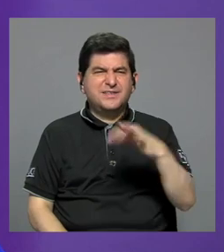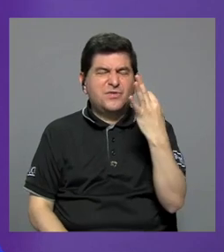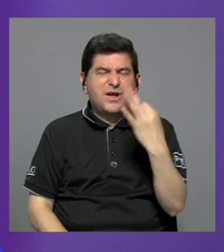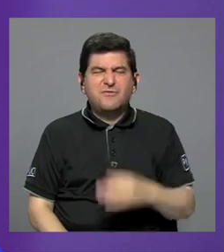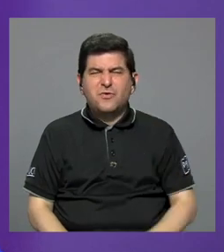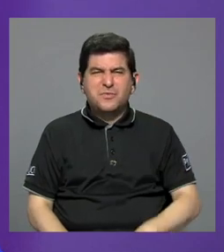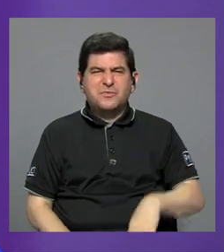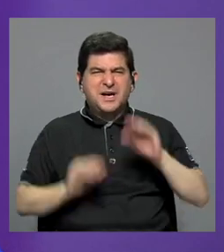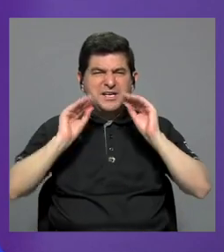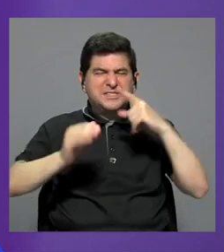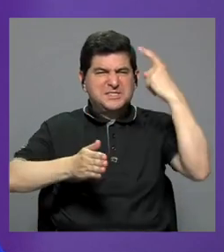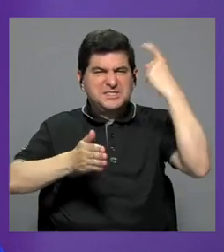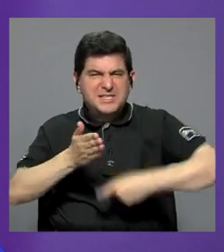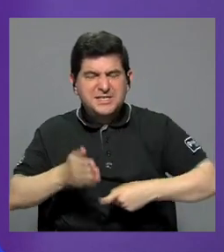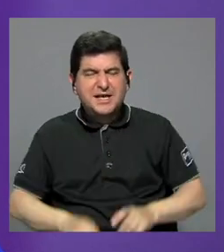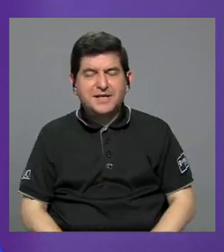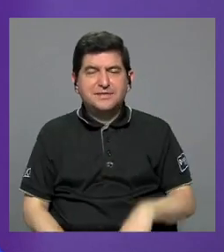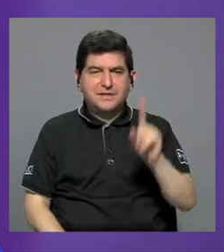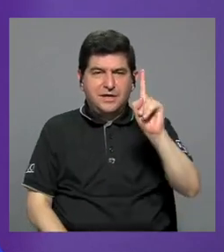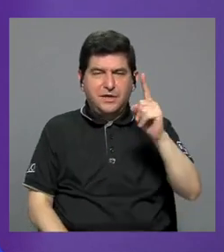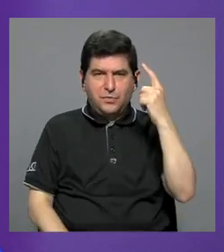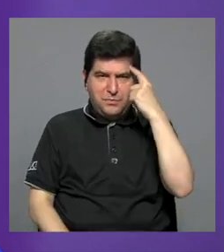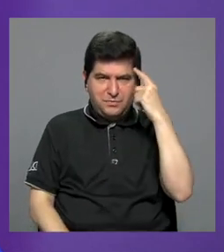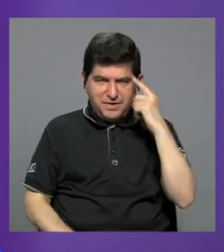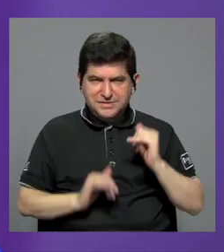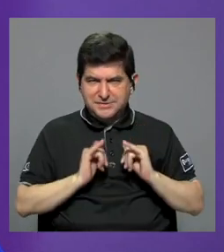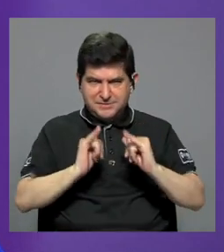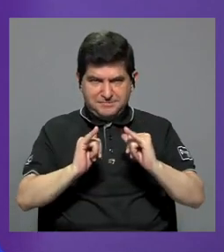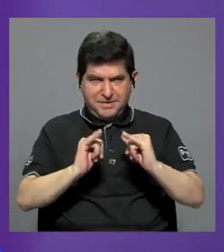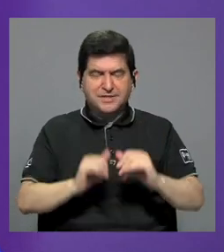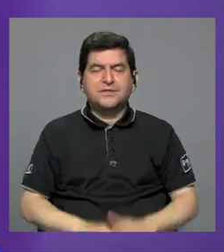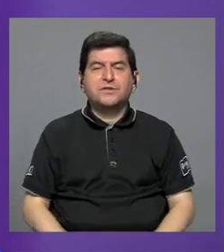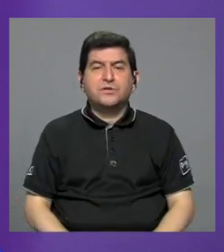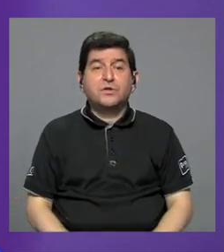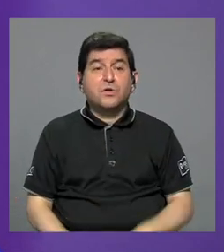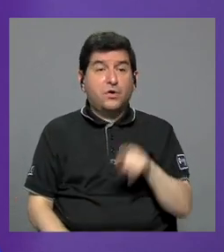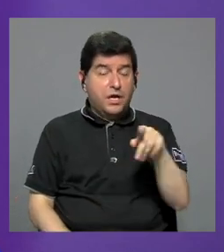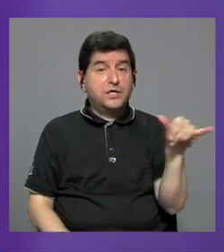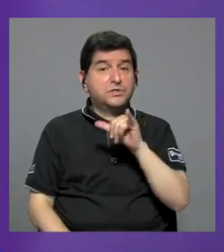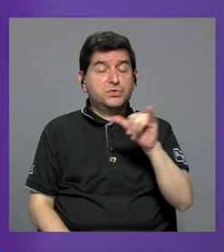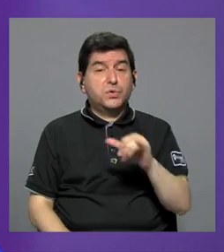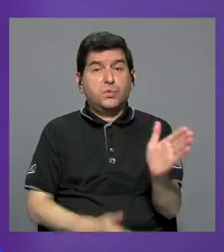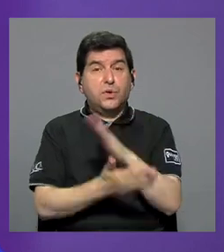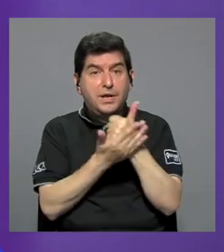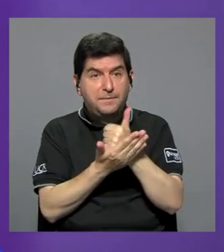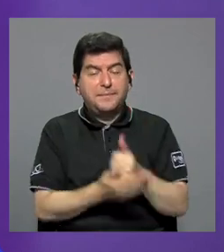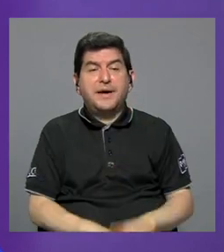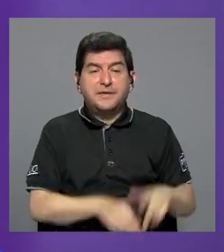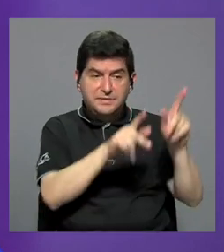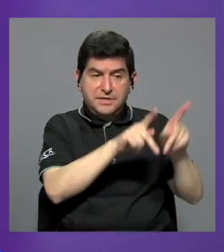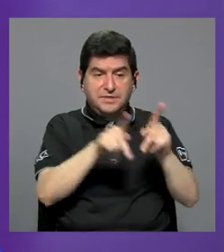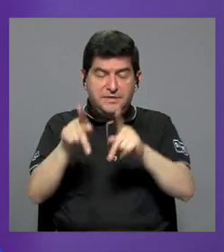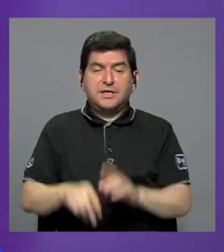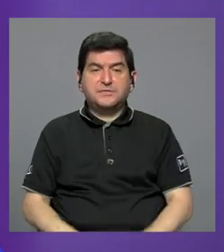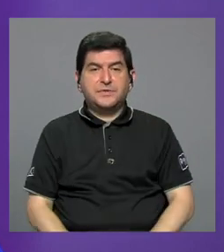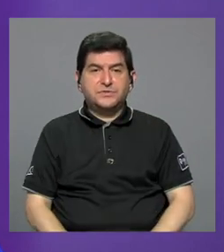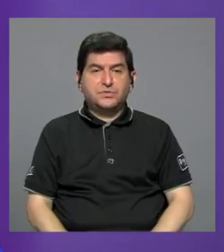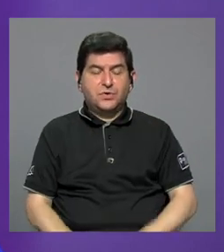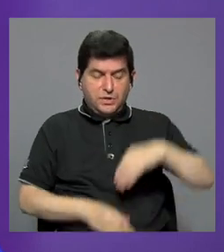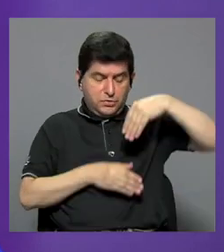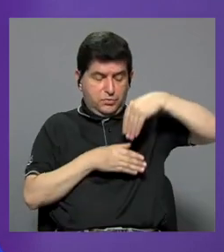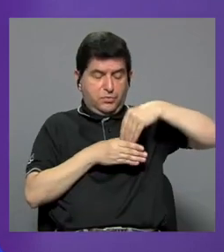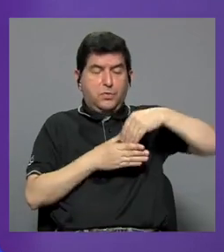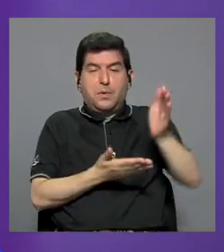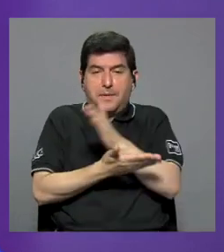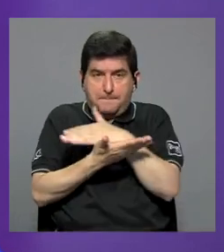dogmatizadas, disciplinadas bajo ciertos regímenes de pensamiento, ¿no? Entonces, ¿en qué medida también eso es parte del acervo de las personas que